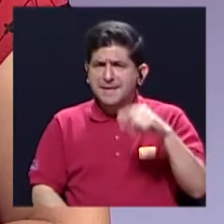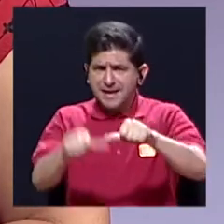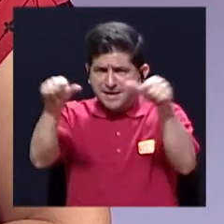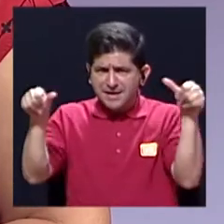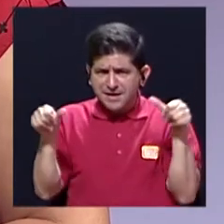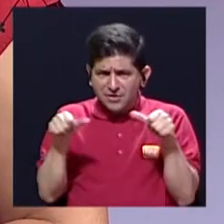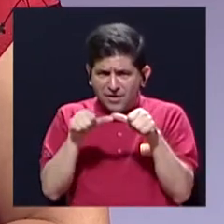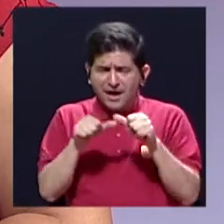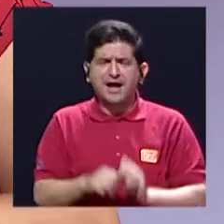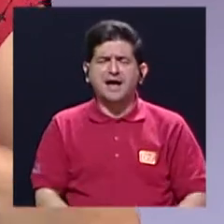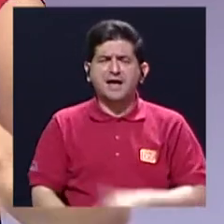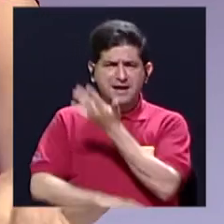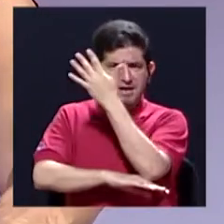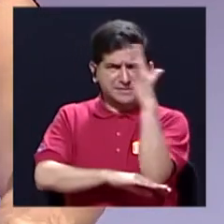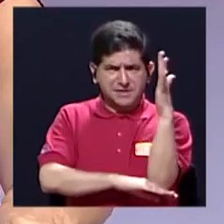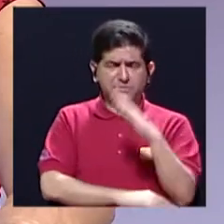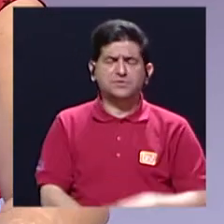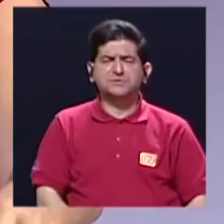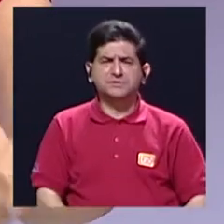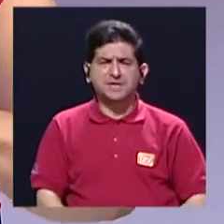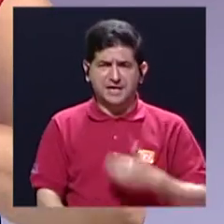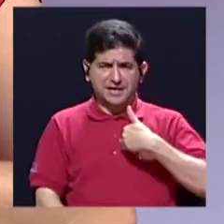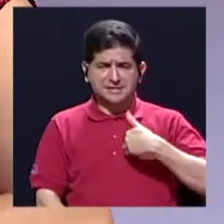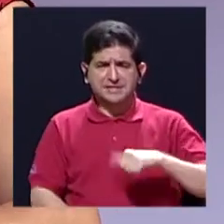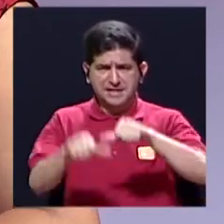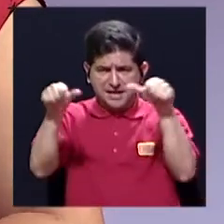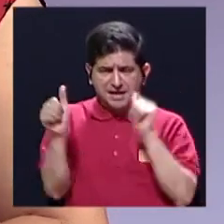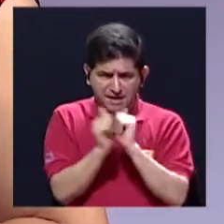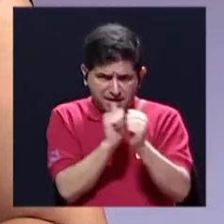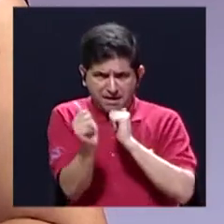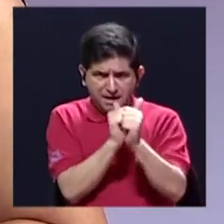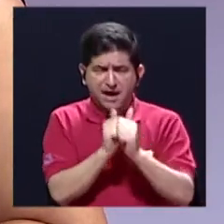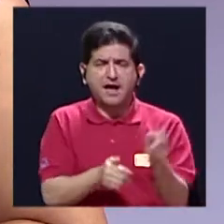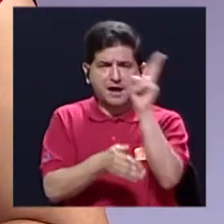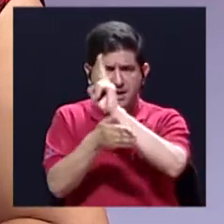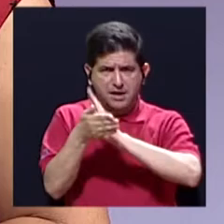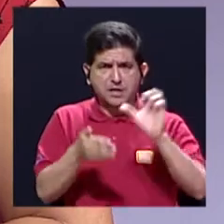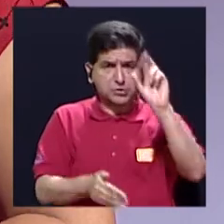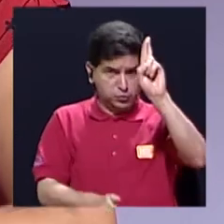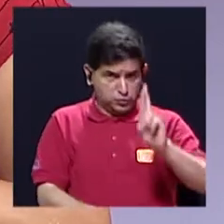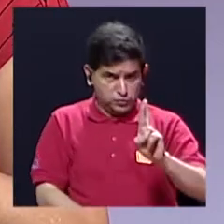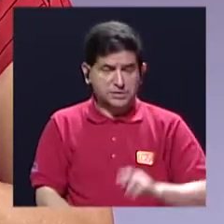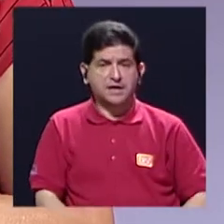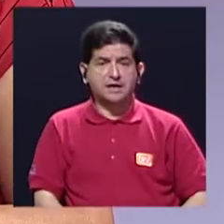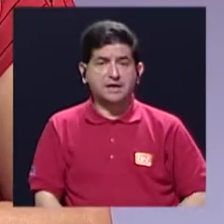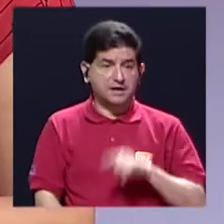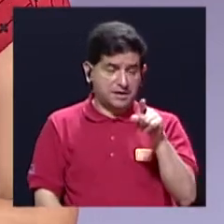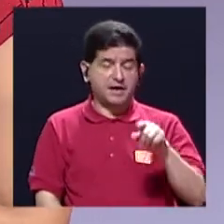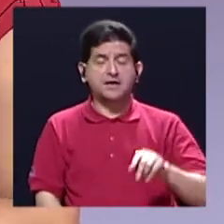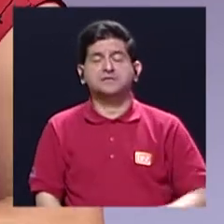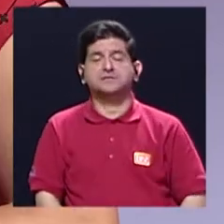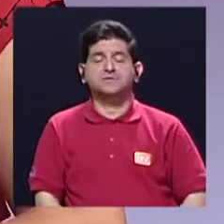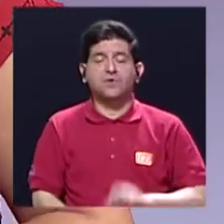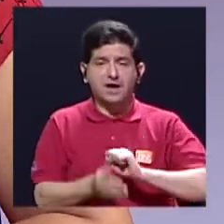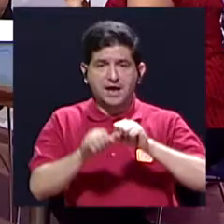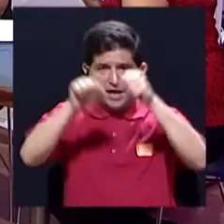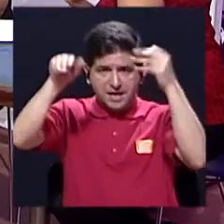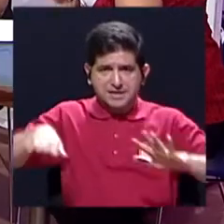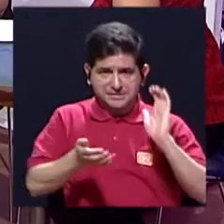las instalaciones, las zonas de bosque y áreas verdes que hay en las instalaciones deportivas de la Universidad de Costa Rica en Mercedes Sabanilla.